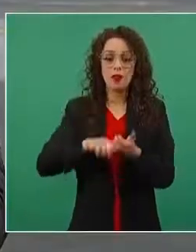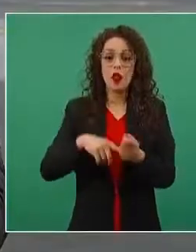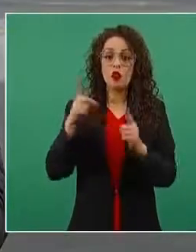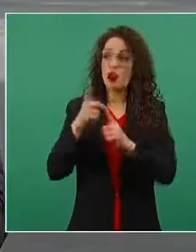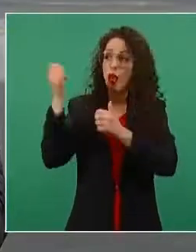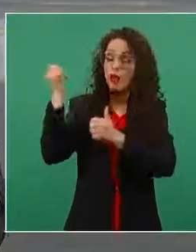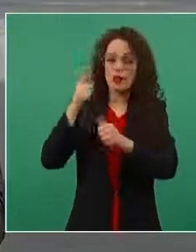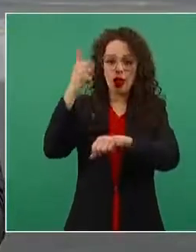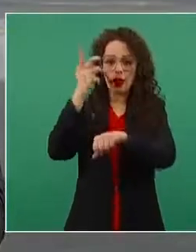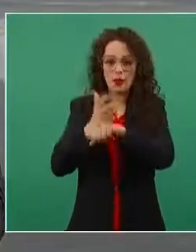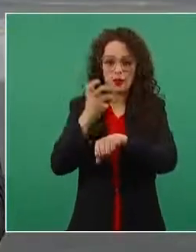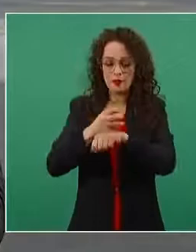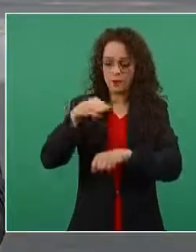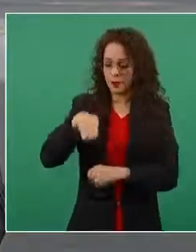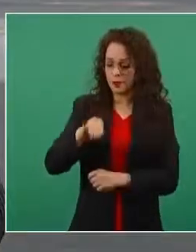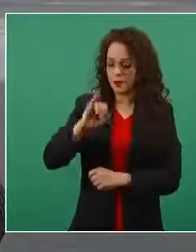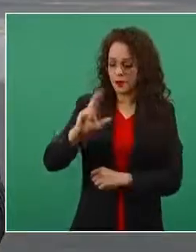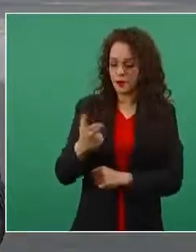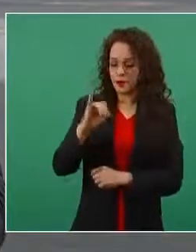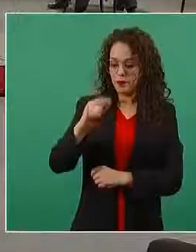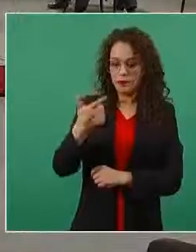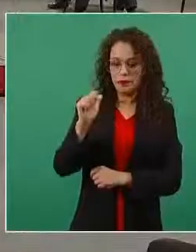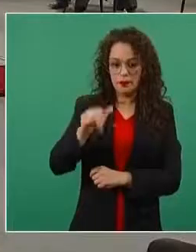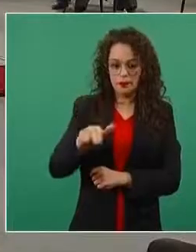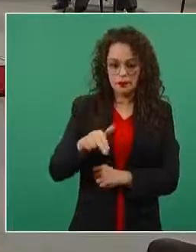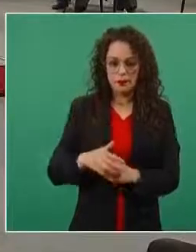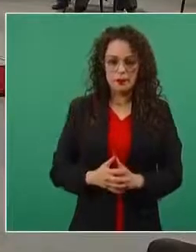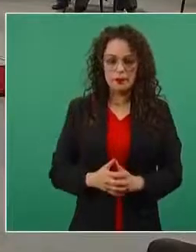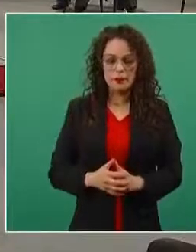Michigan, Estados Unidos, señor presidente.